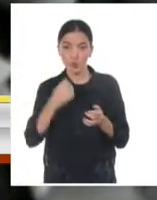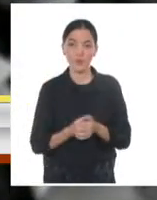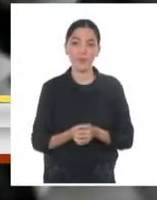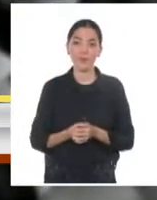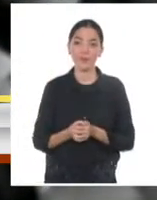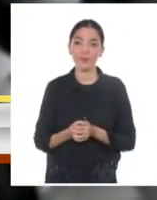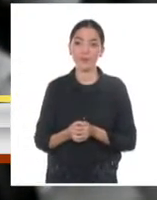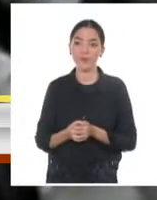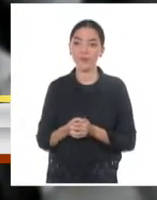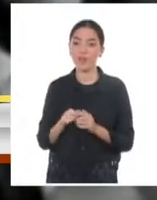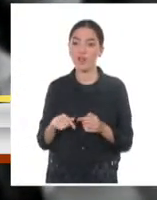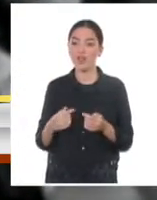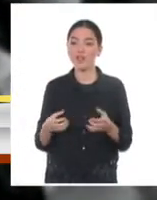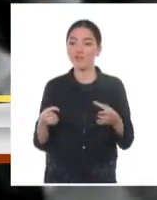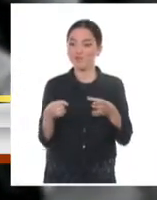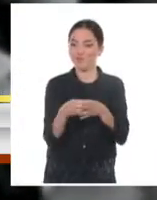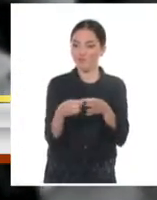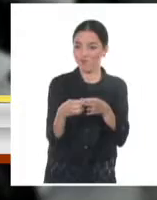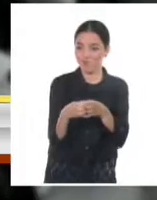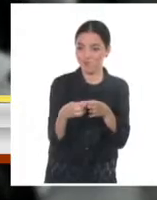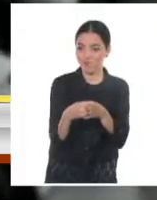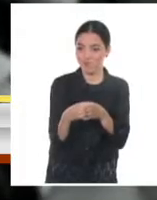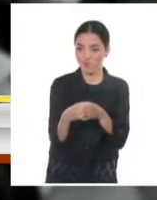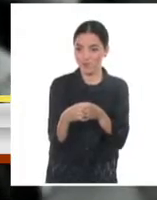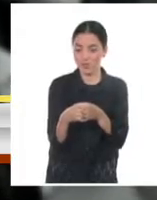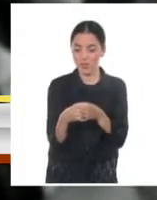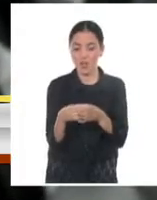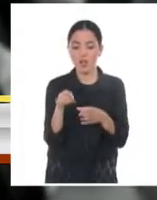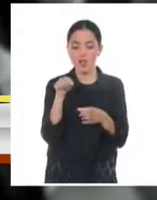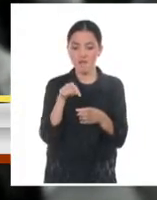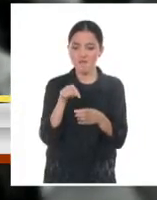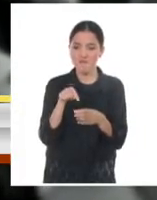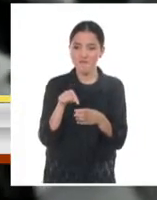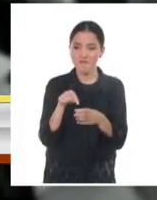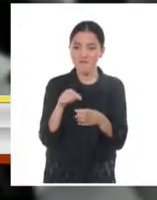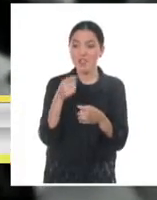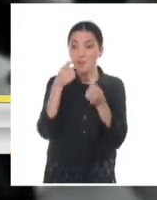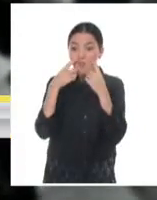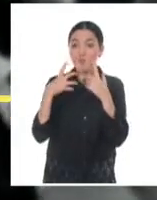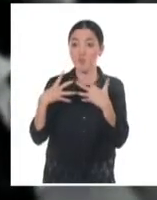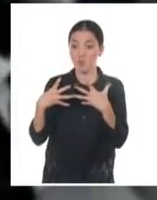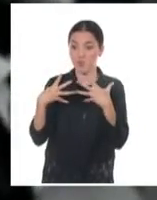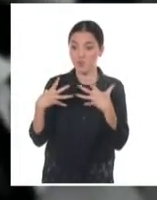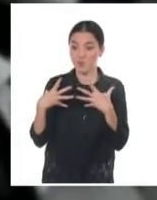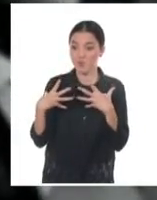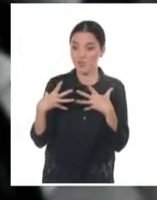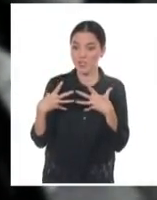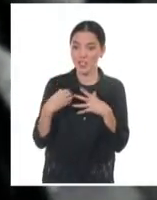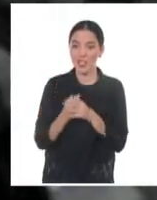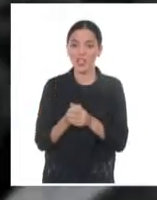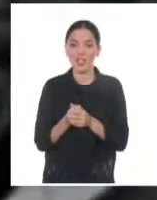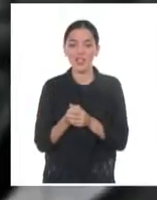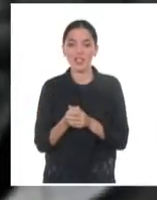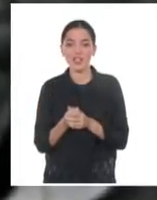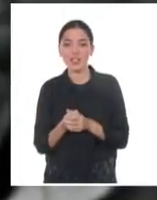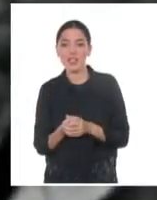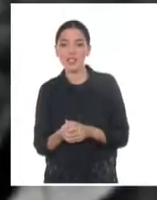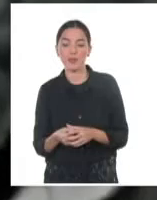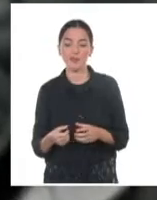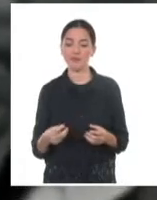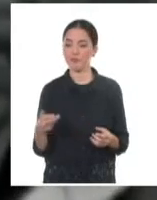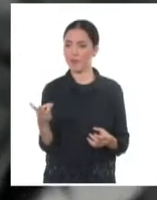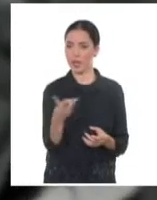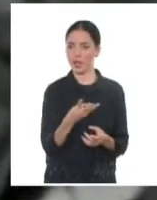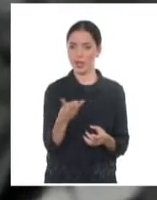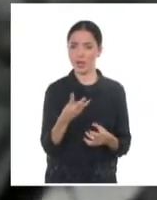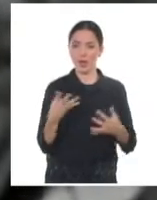grupo constituye una referencia obligada en la historia de la música. El trío combinó de forma magistral los géneros del